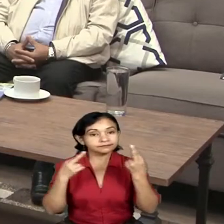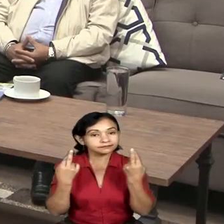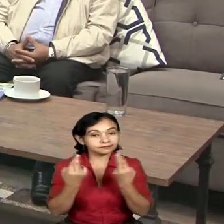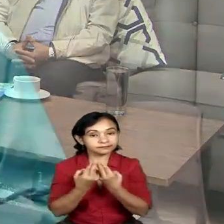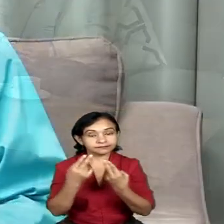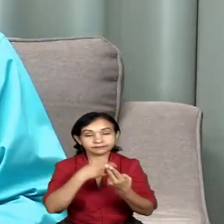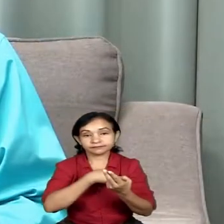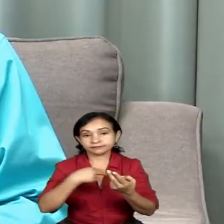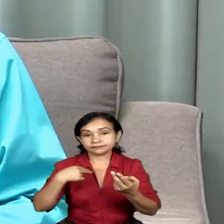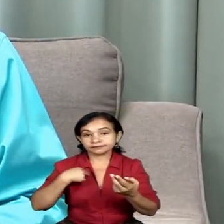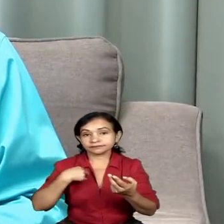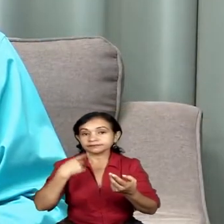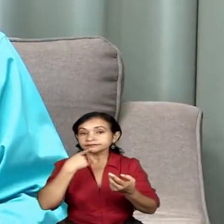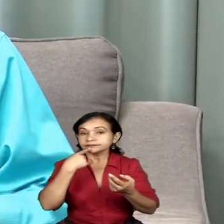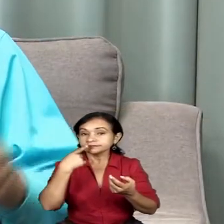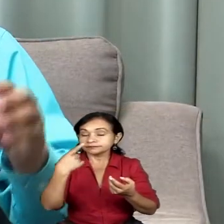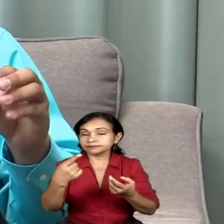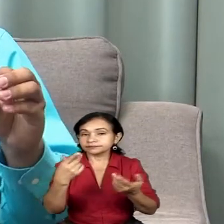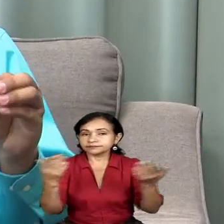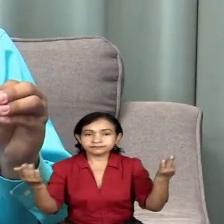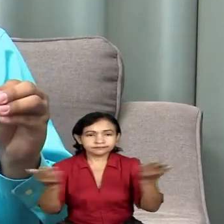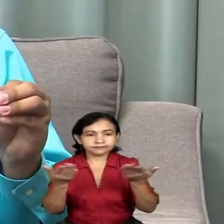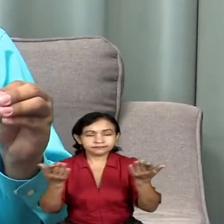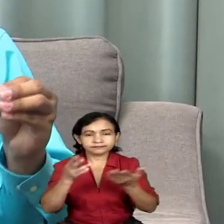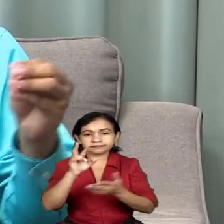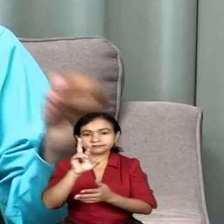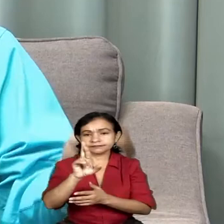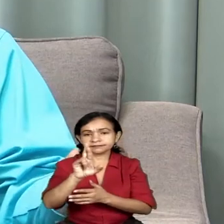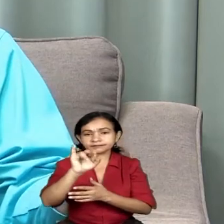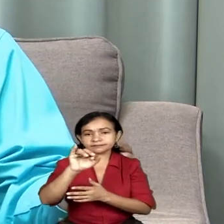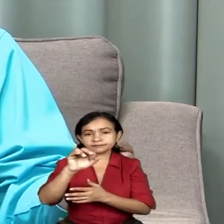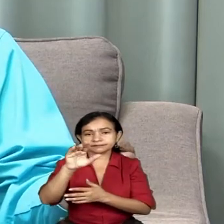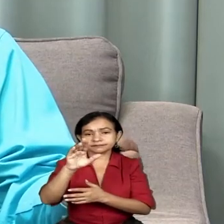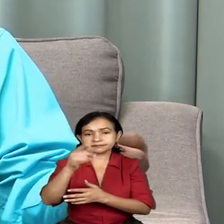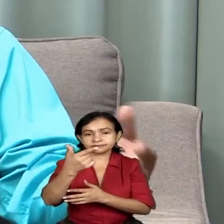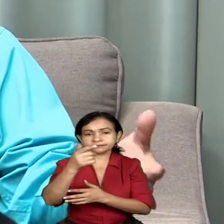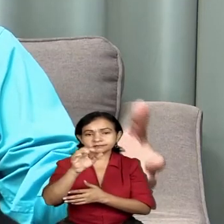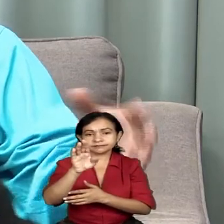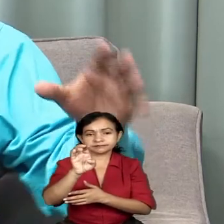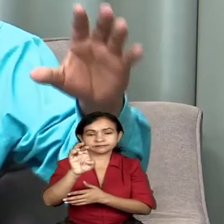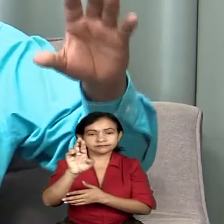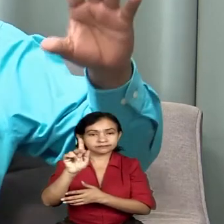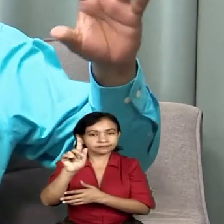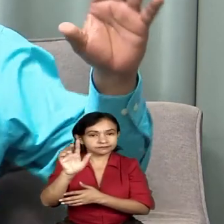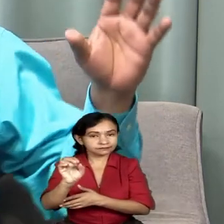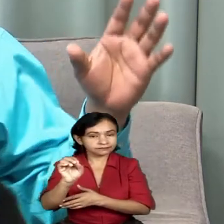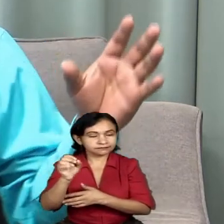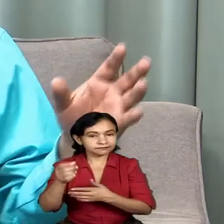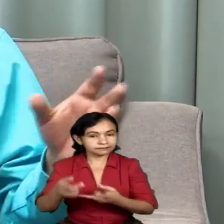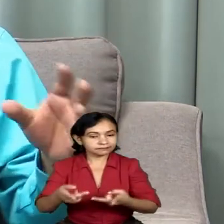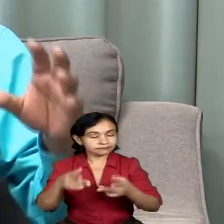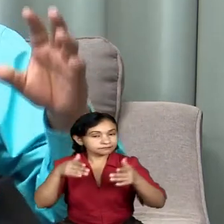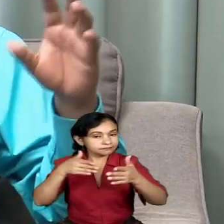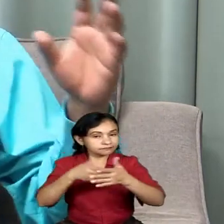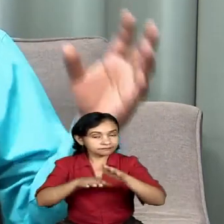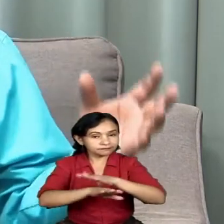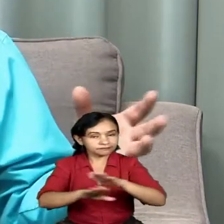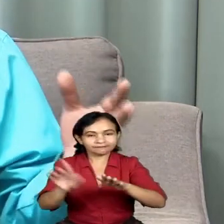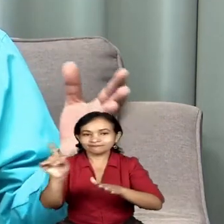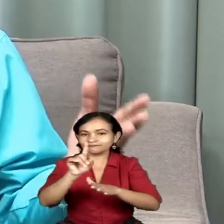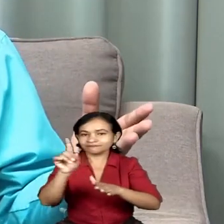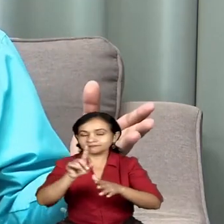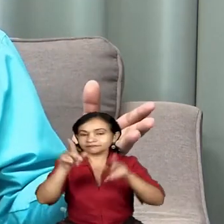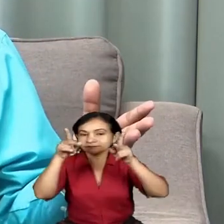Dentro de estas reuniones de acciones, también contemplaban precisamente que Rigoberto no terminara su vida allí, sino que también dentro del operativo que habían planteado